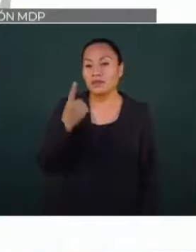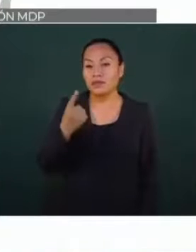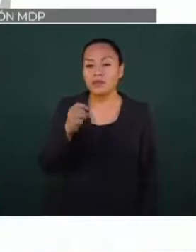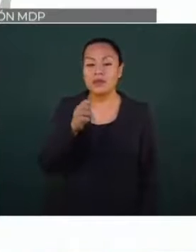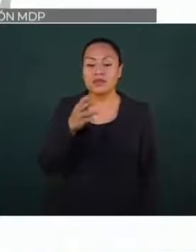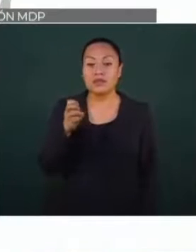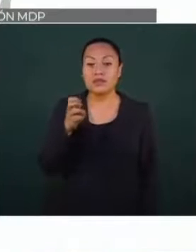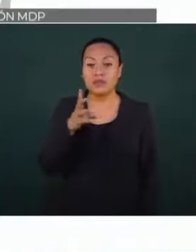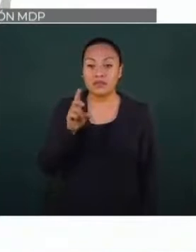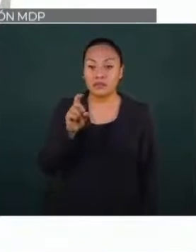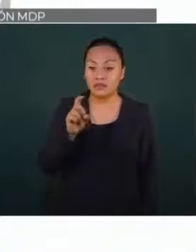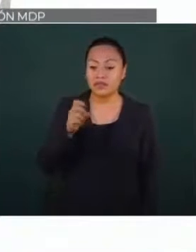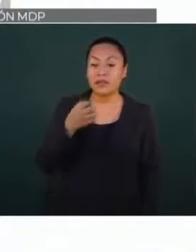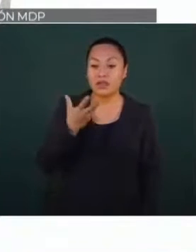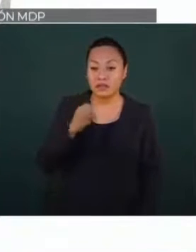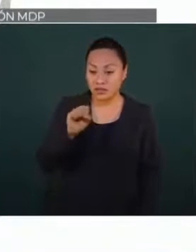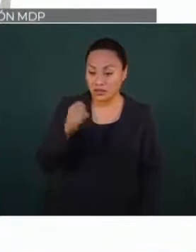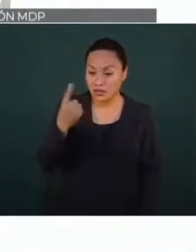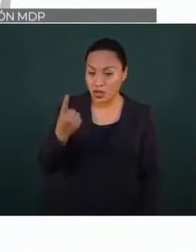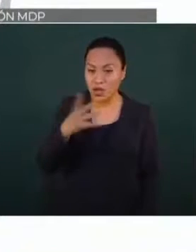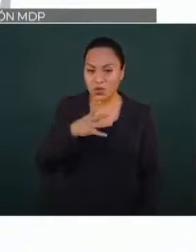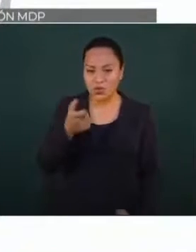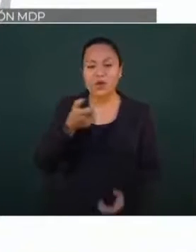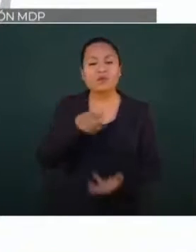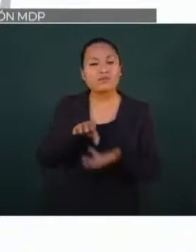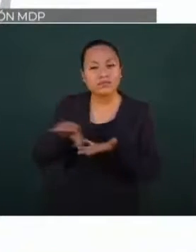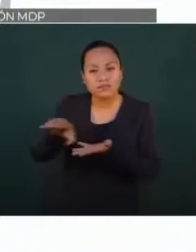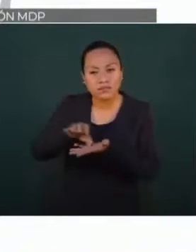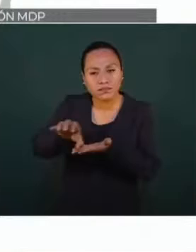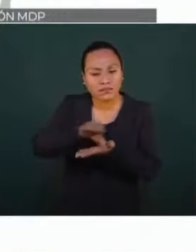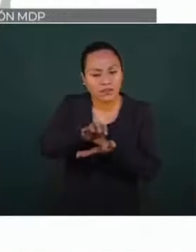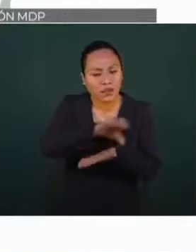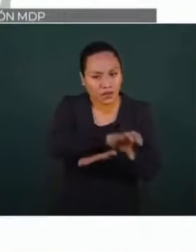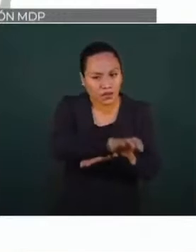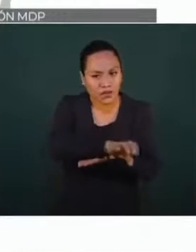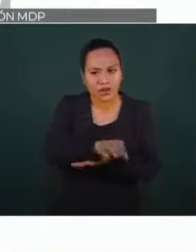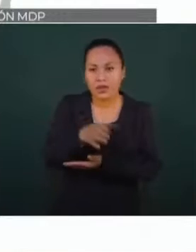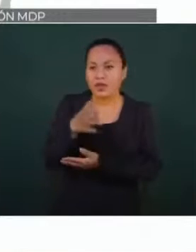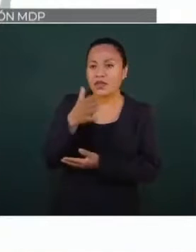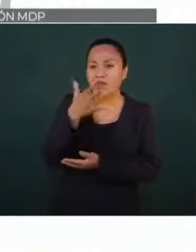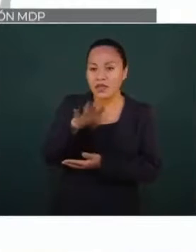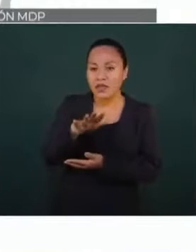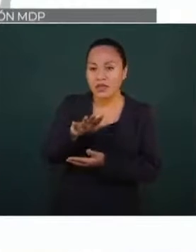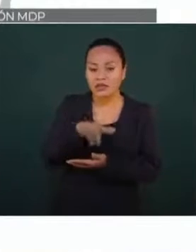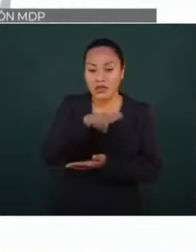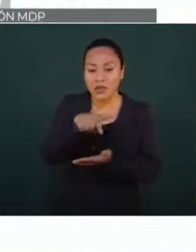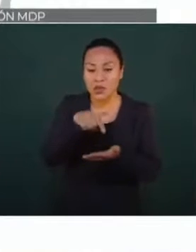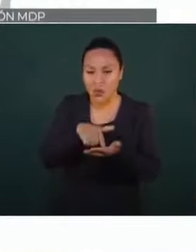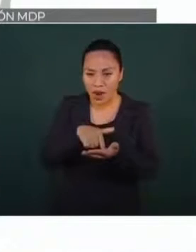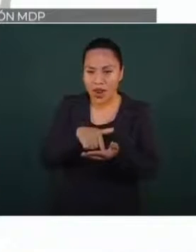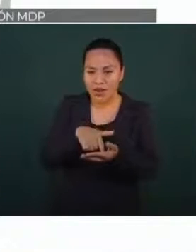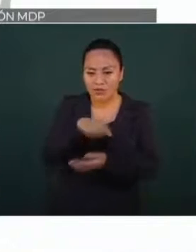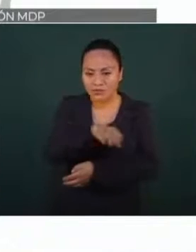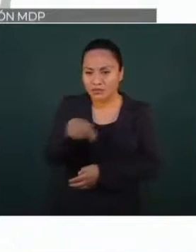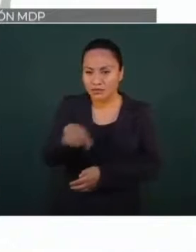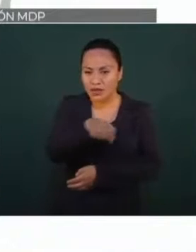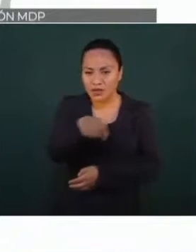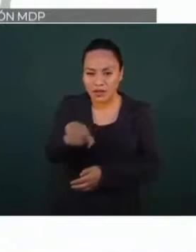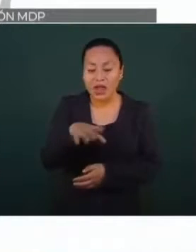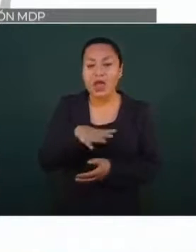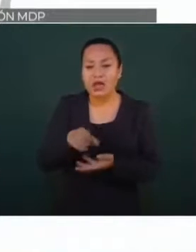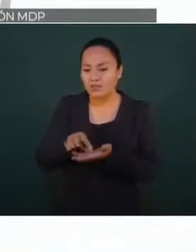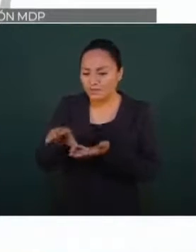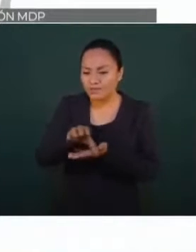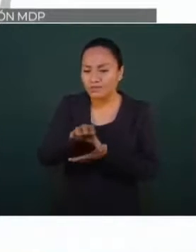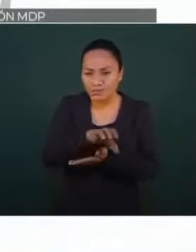352 acciones. Esto está distribuido en 10 entidades, que son las entidades en donde